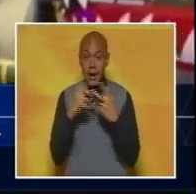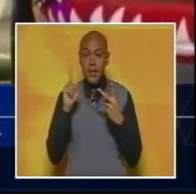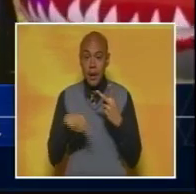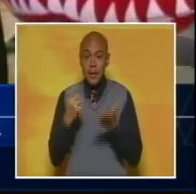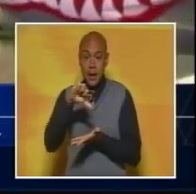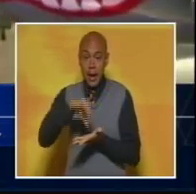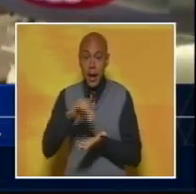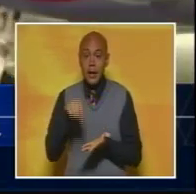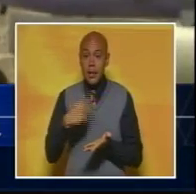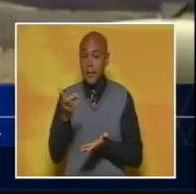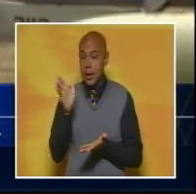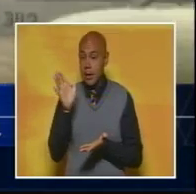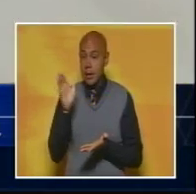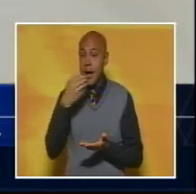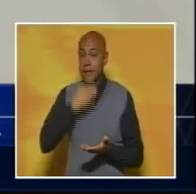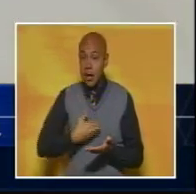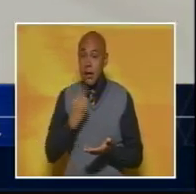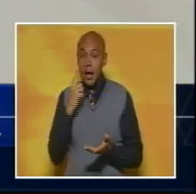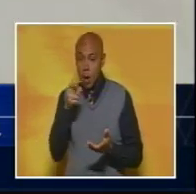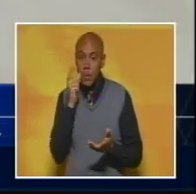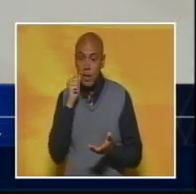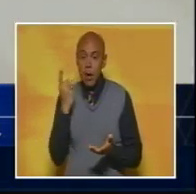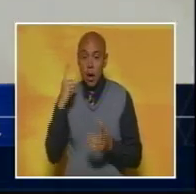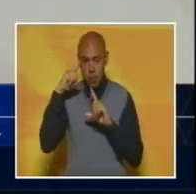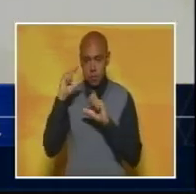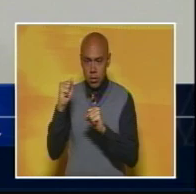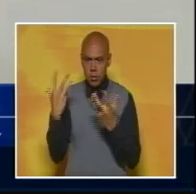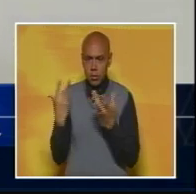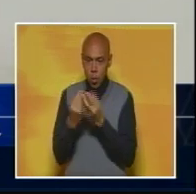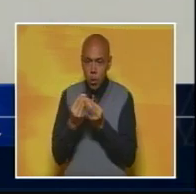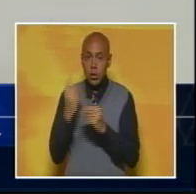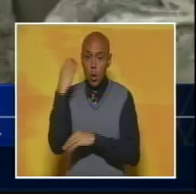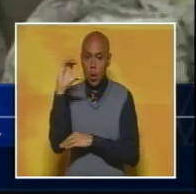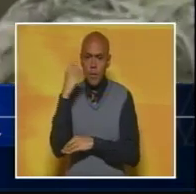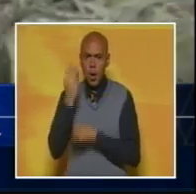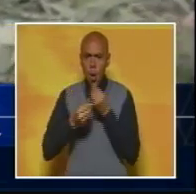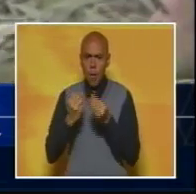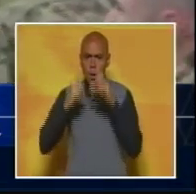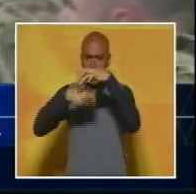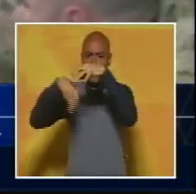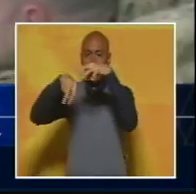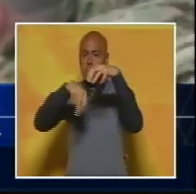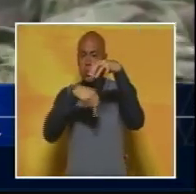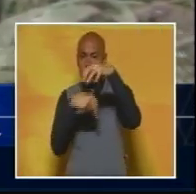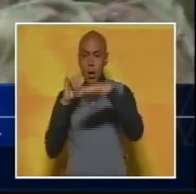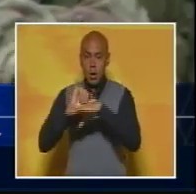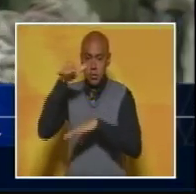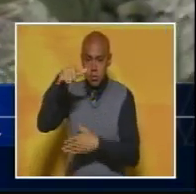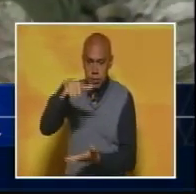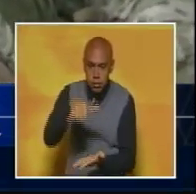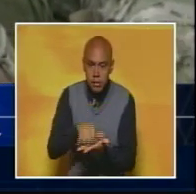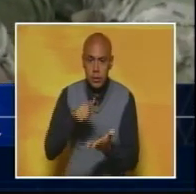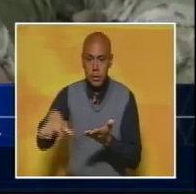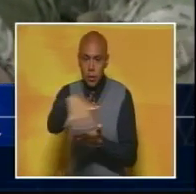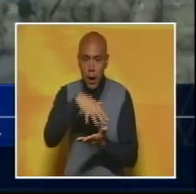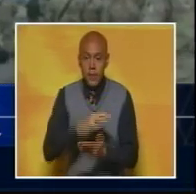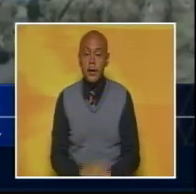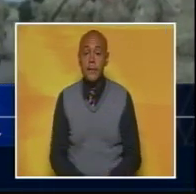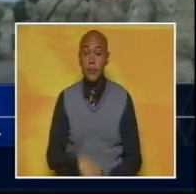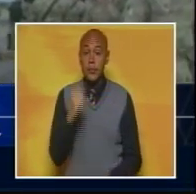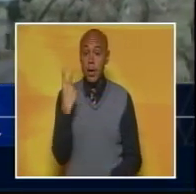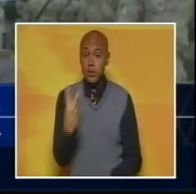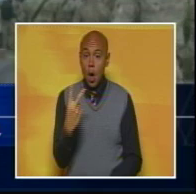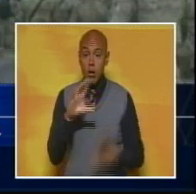Irán y Afganistán, perfeccionarán junto a paracaidistas colombianos operaciones de desembarco y asalto en el fuerte militar de Tolemaida. Las dos